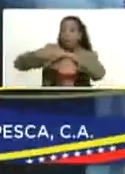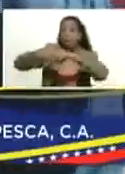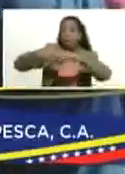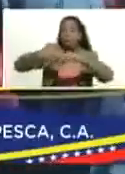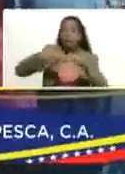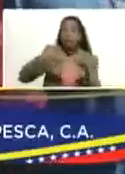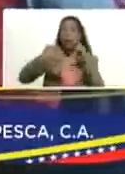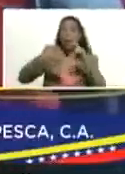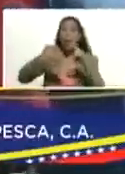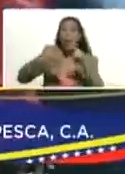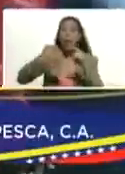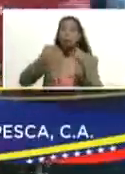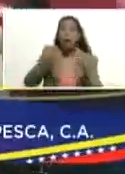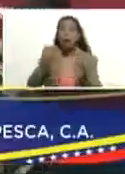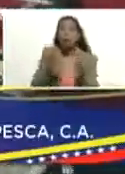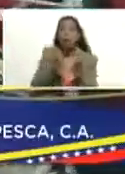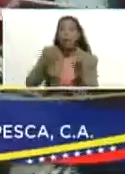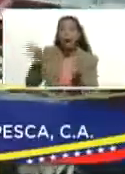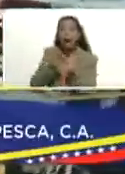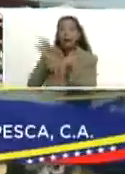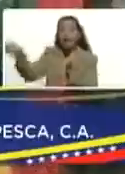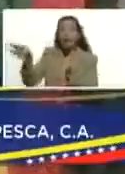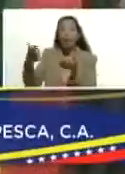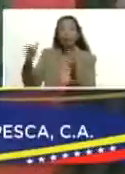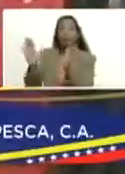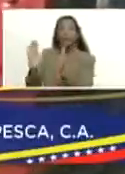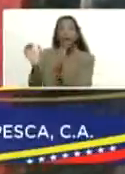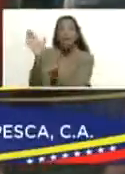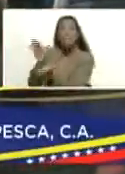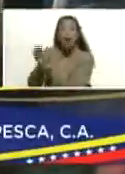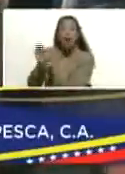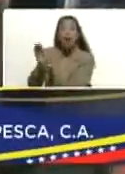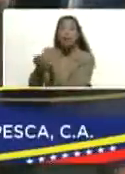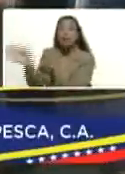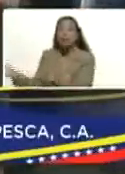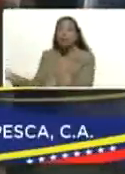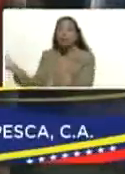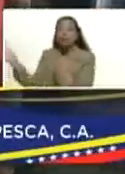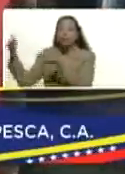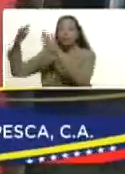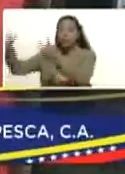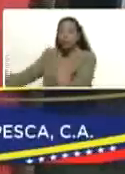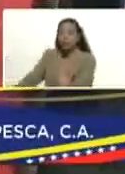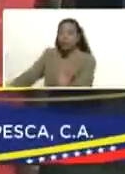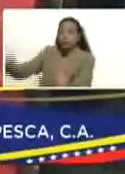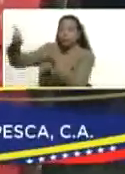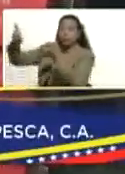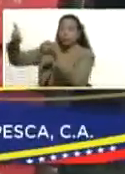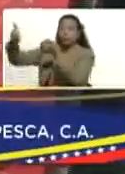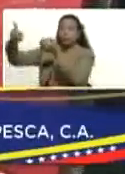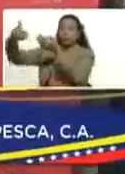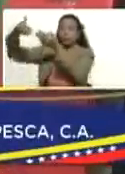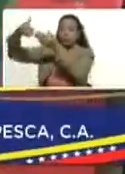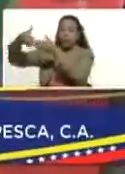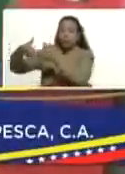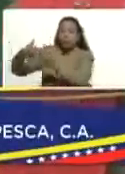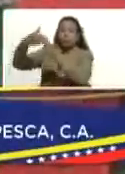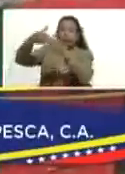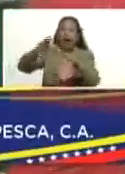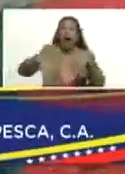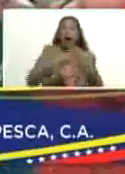Jorge Taján, proveniente de la isla de Margarita. Estamos poniéndola